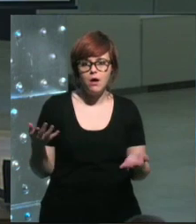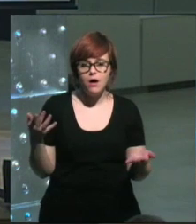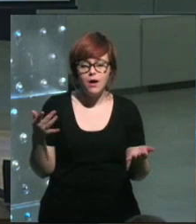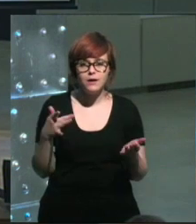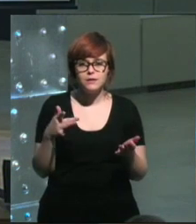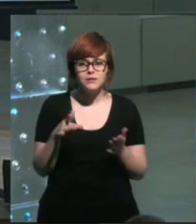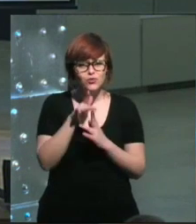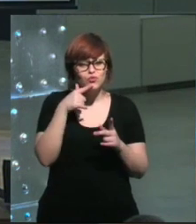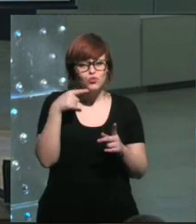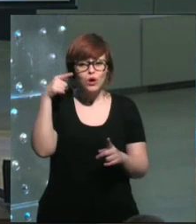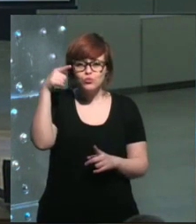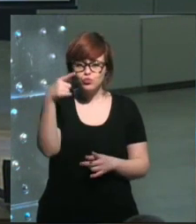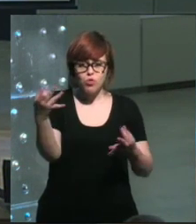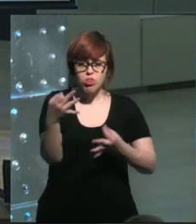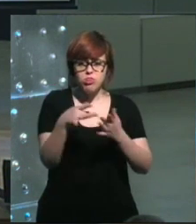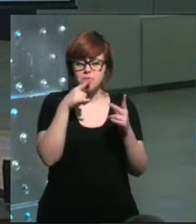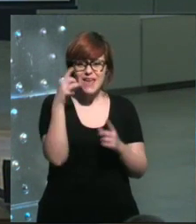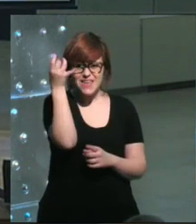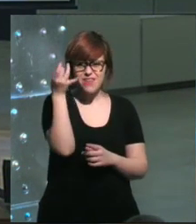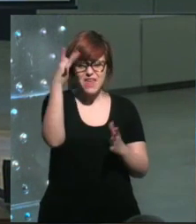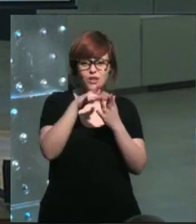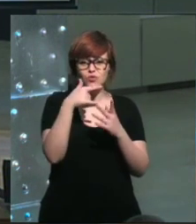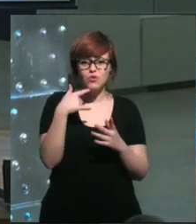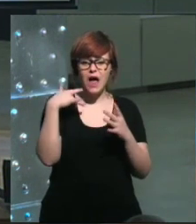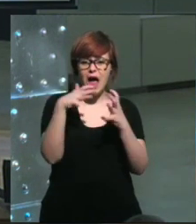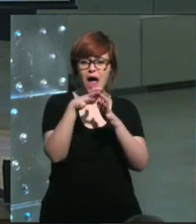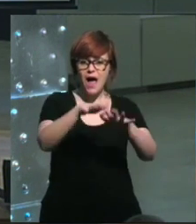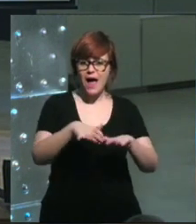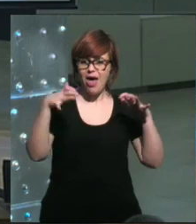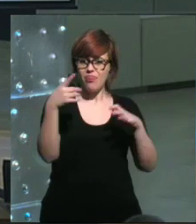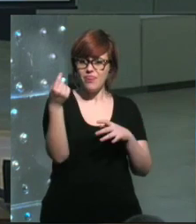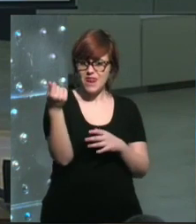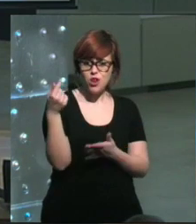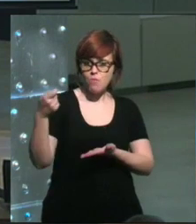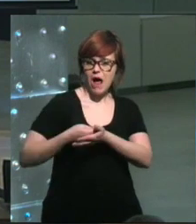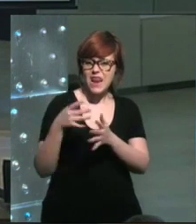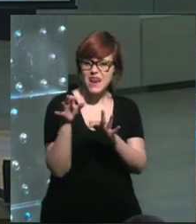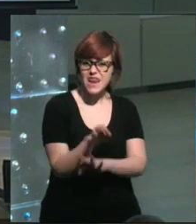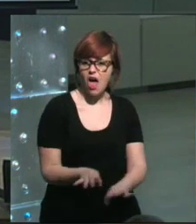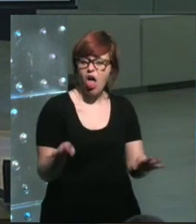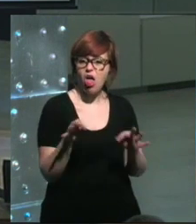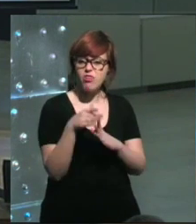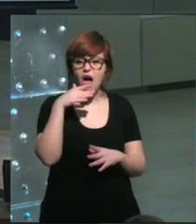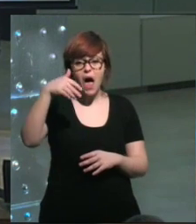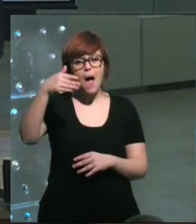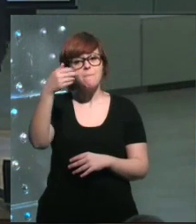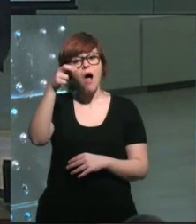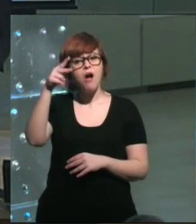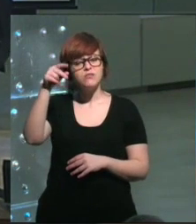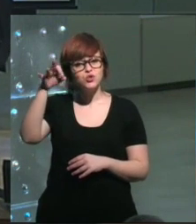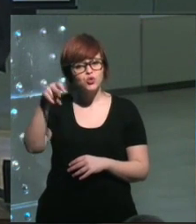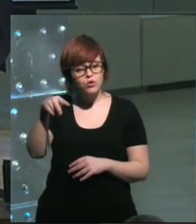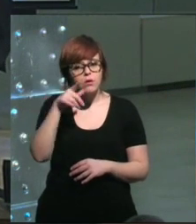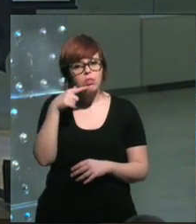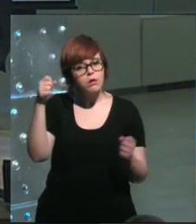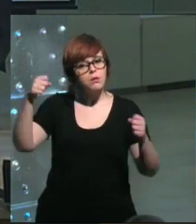Cancela inmediatamente la idea de tener conciertos para que venga gente. Matt Barson le contestó de la siguiente manera: de